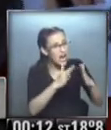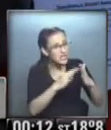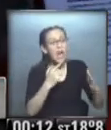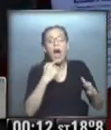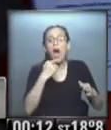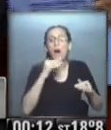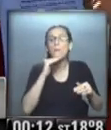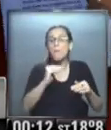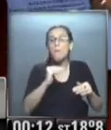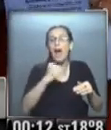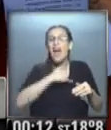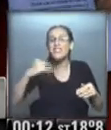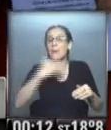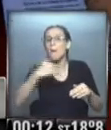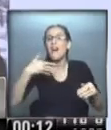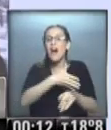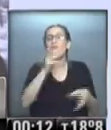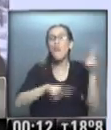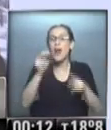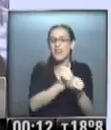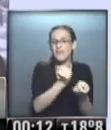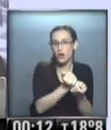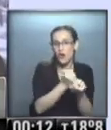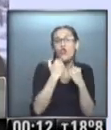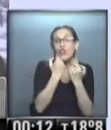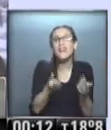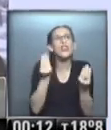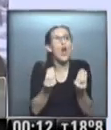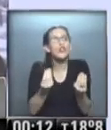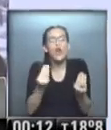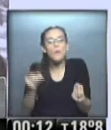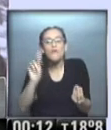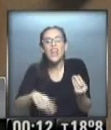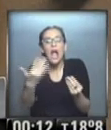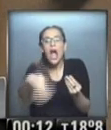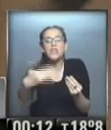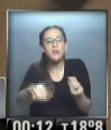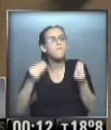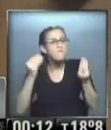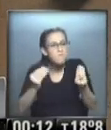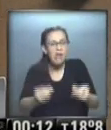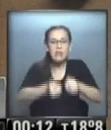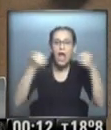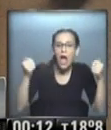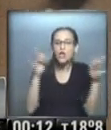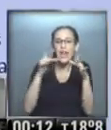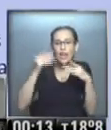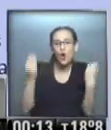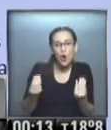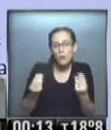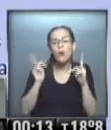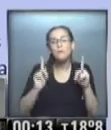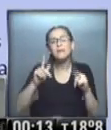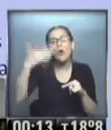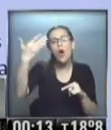de internet o si sacó de una bolsa de trabajo. Señora, y cuando usted fue a ese lugar, Juan al 3700, donde ella le dijo que iba a buscar trabajo, ¿qué